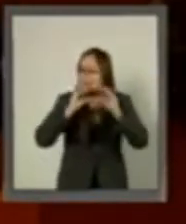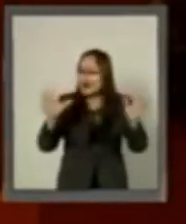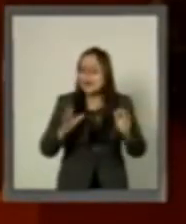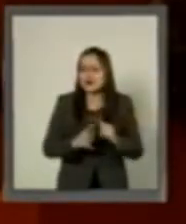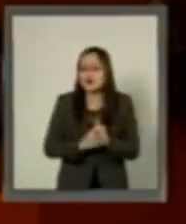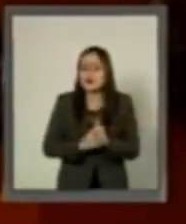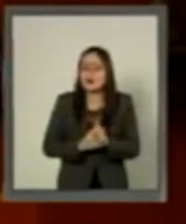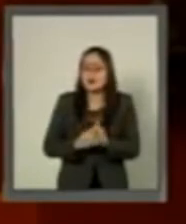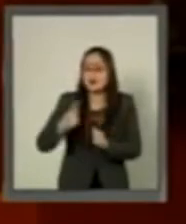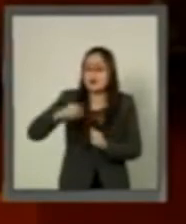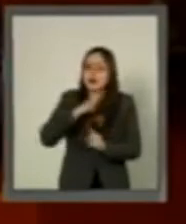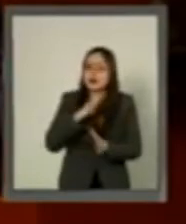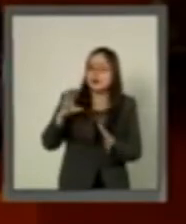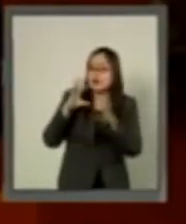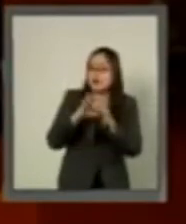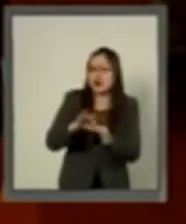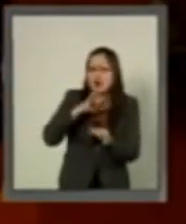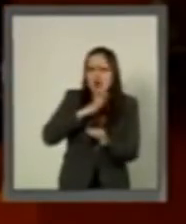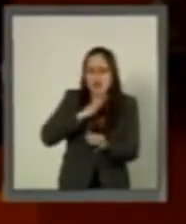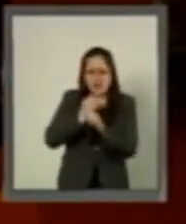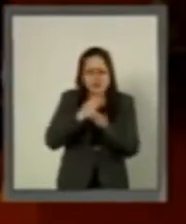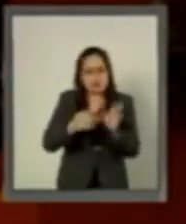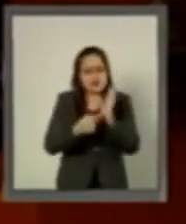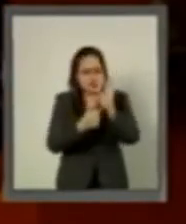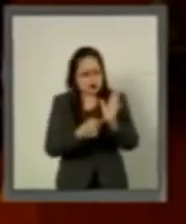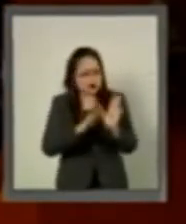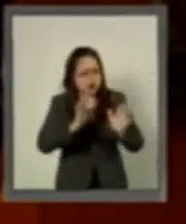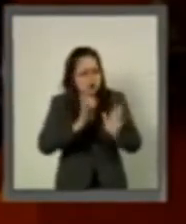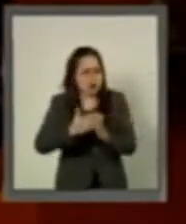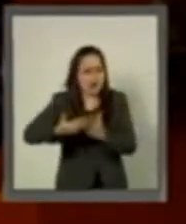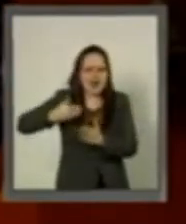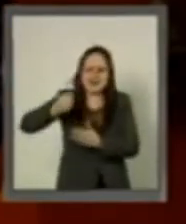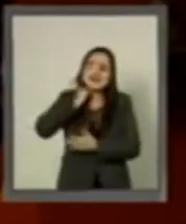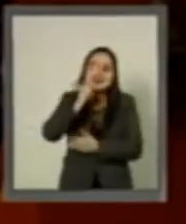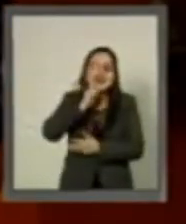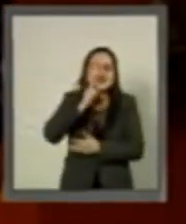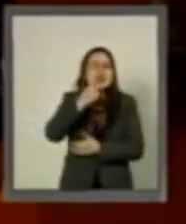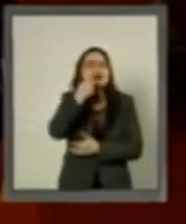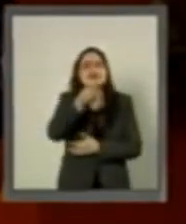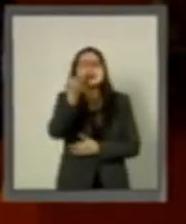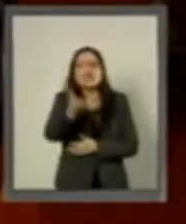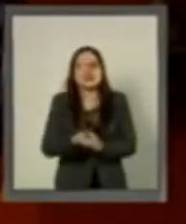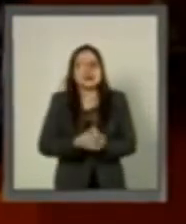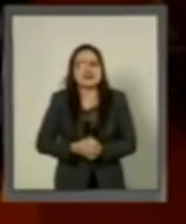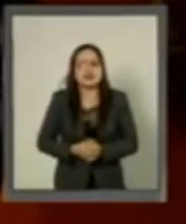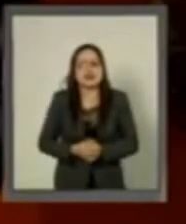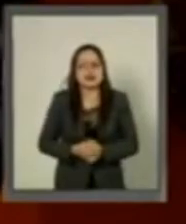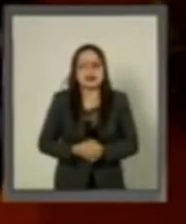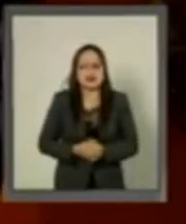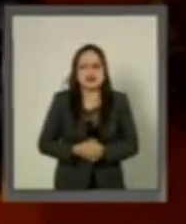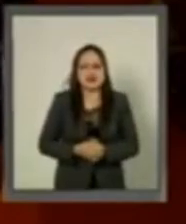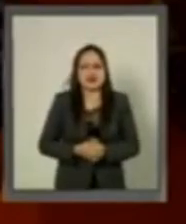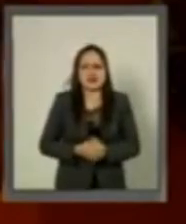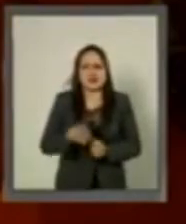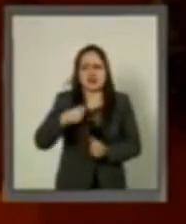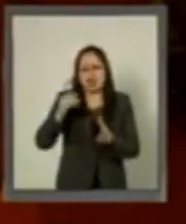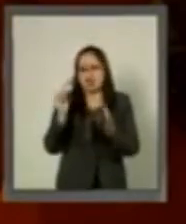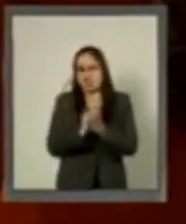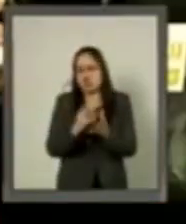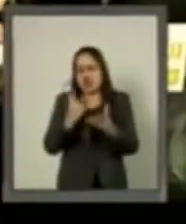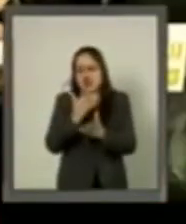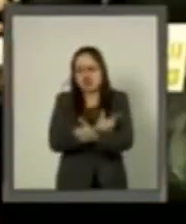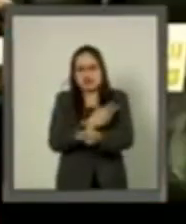serias, otras no tanto, pero lo cierto es que estas cifras no coinciden con la información que tendría que estar